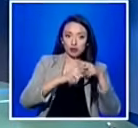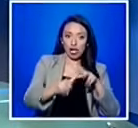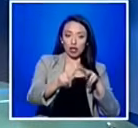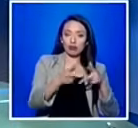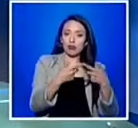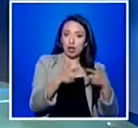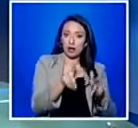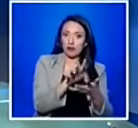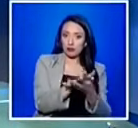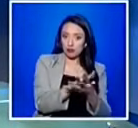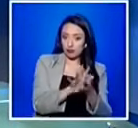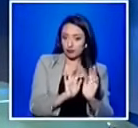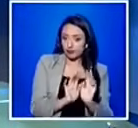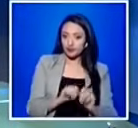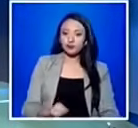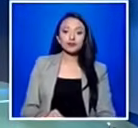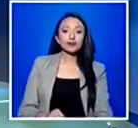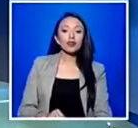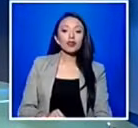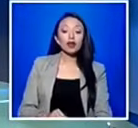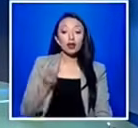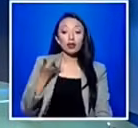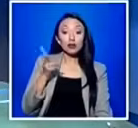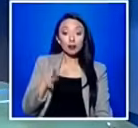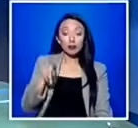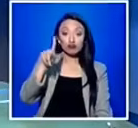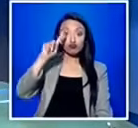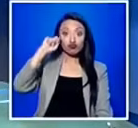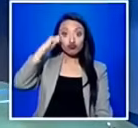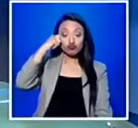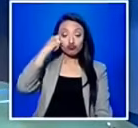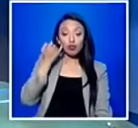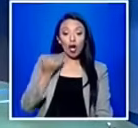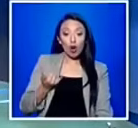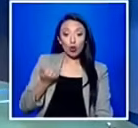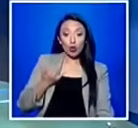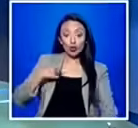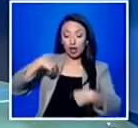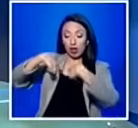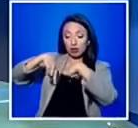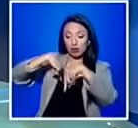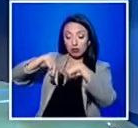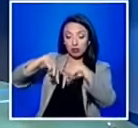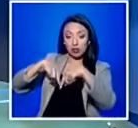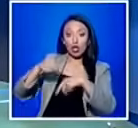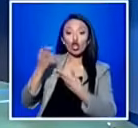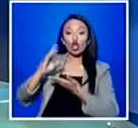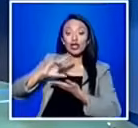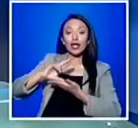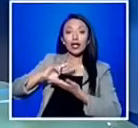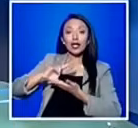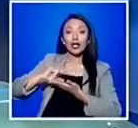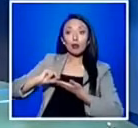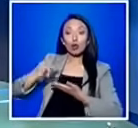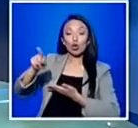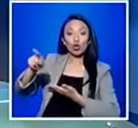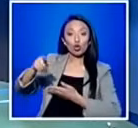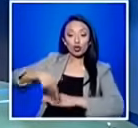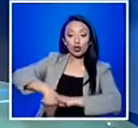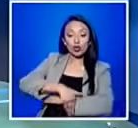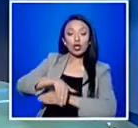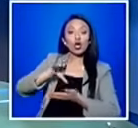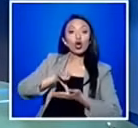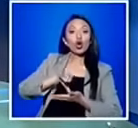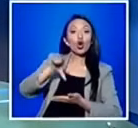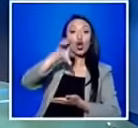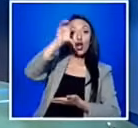las 4 de la tarde. Y también le recordamos que a esta hora se aplica el contraflujo justamente en la avenida Napo, en el tramo desde el colegio